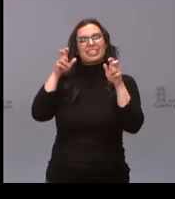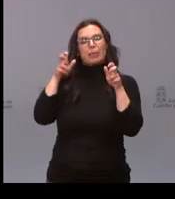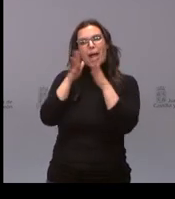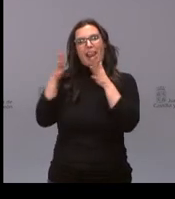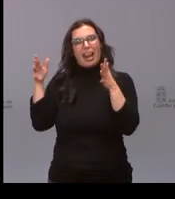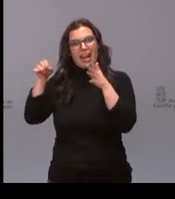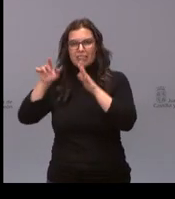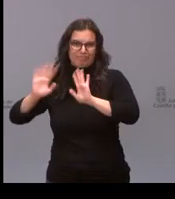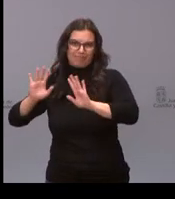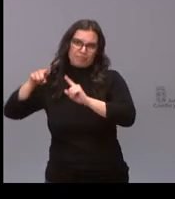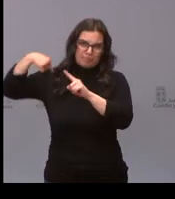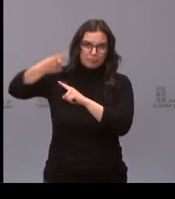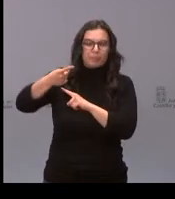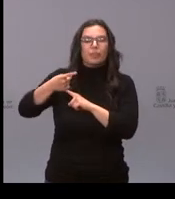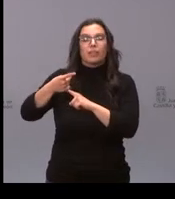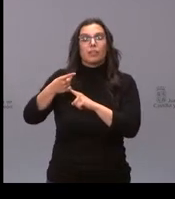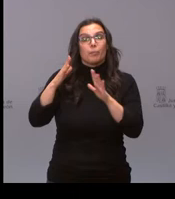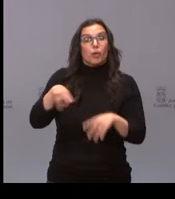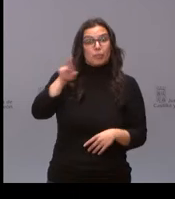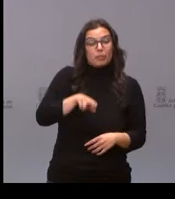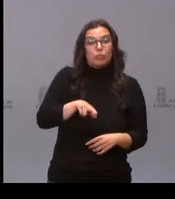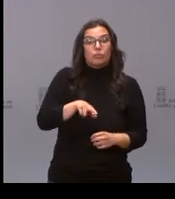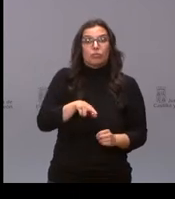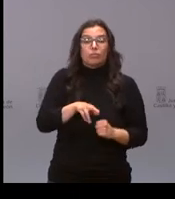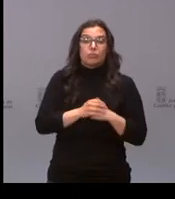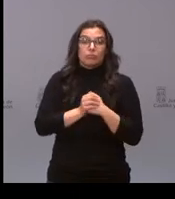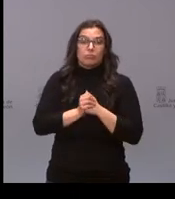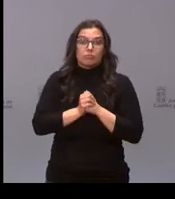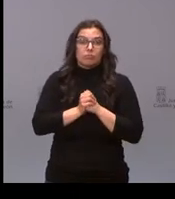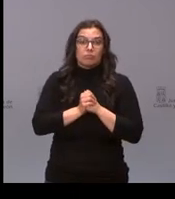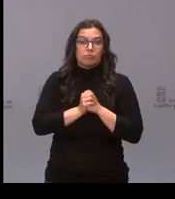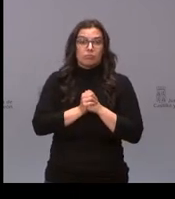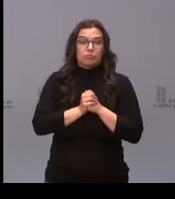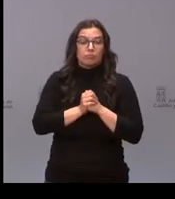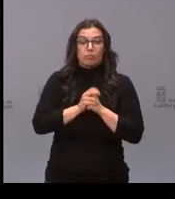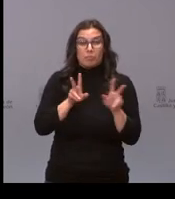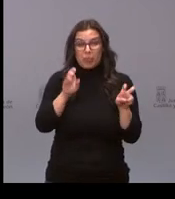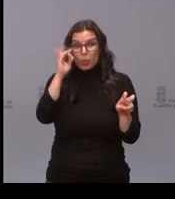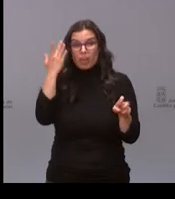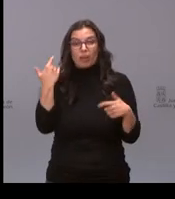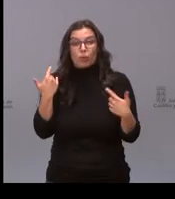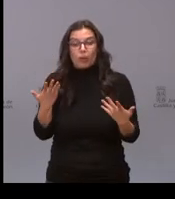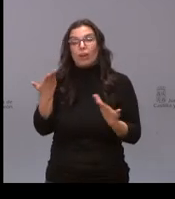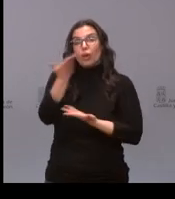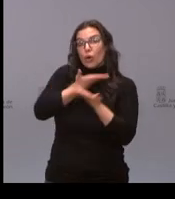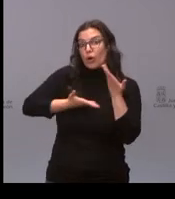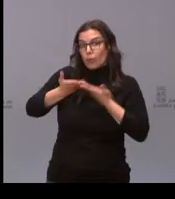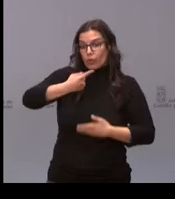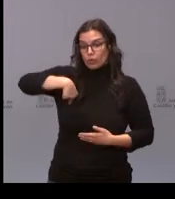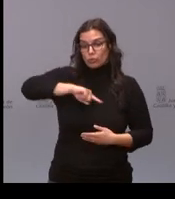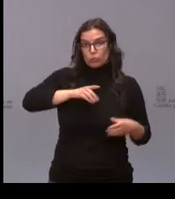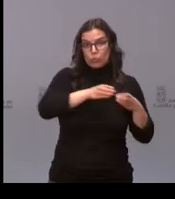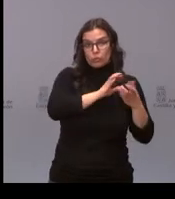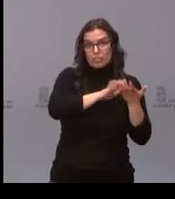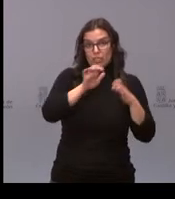No me quiero extender más sobre este asunto, pero vuelvo a insistir en la idea inicial. La colaboración de la Junta de Castilla y León.